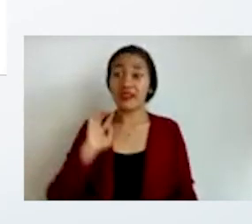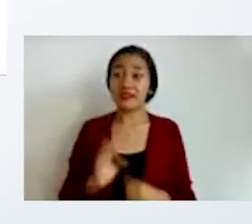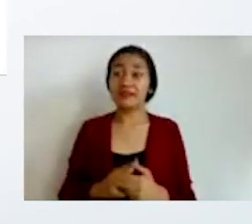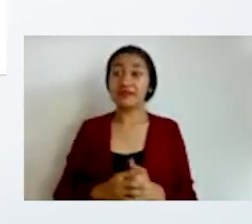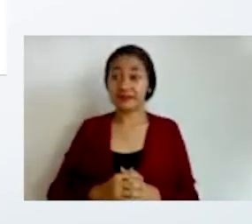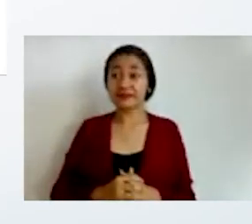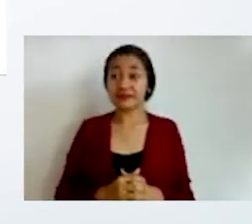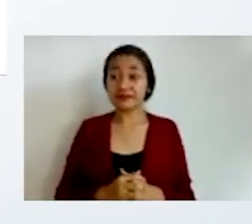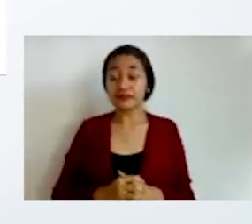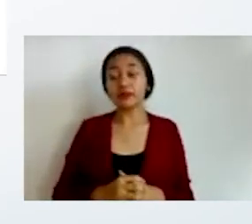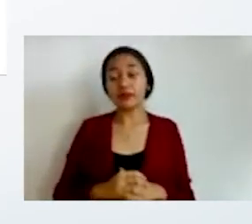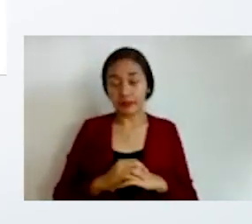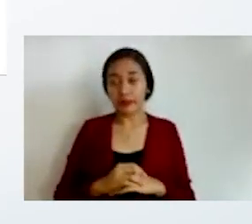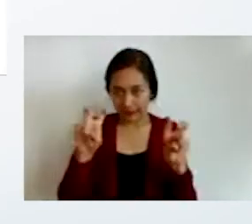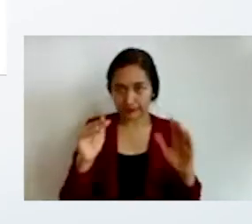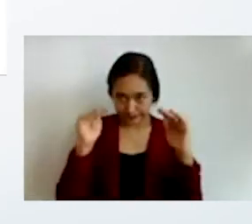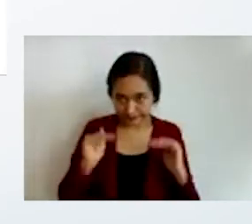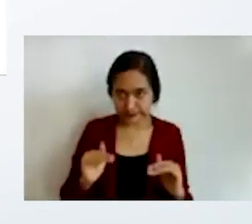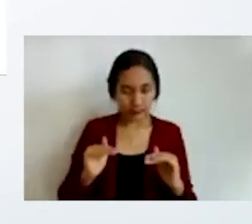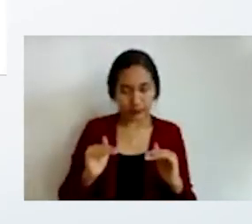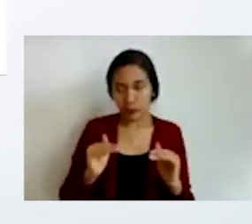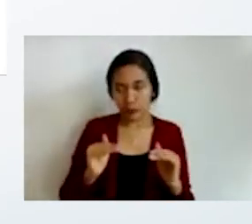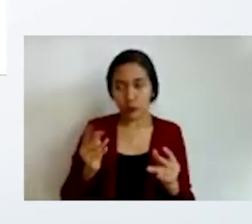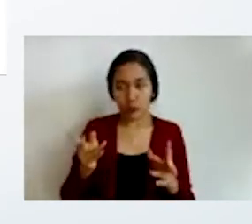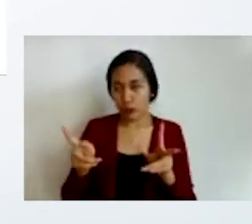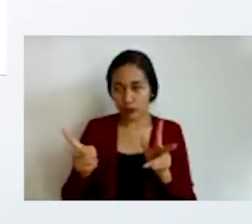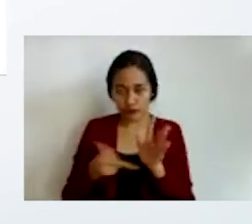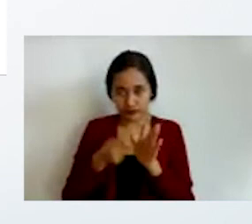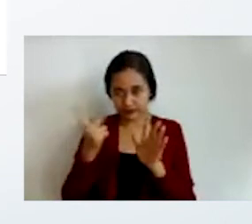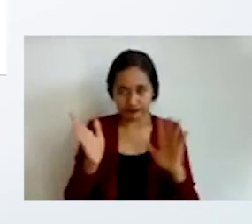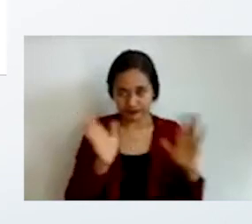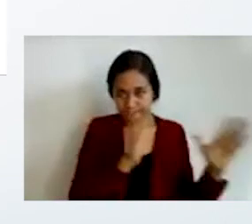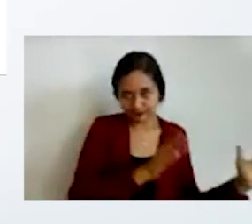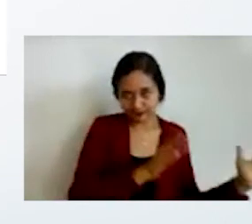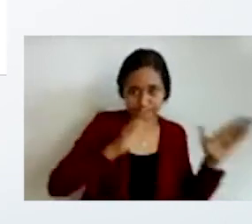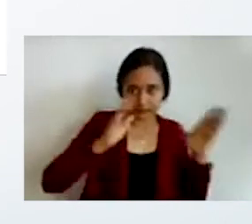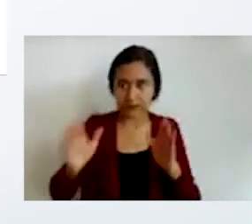regresando al tema de cuánto tiempo una persona puede infectar a otros,